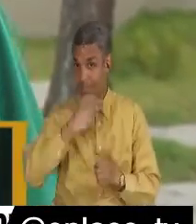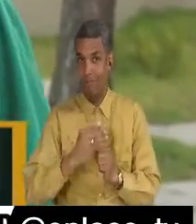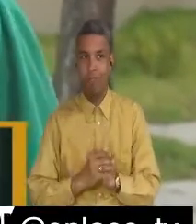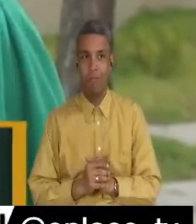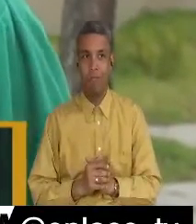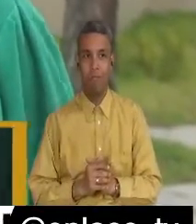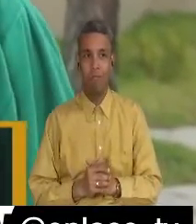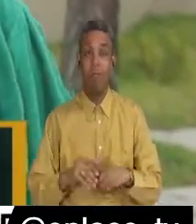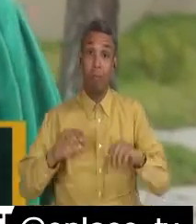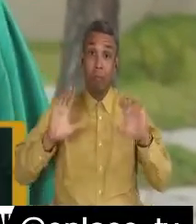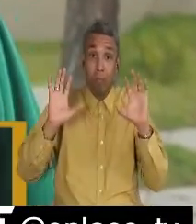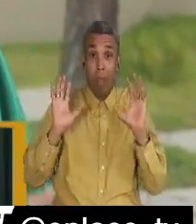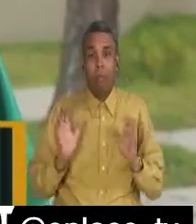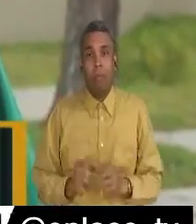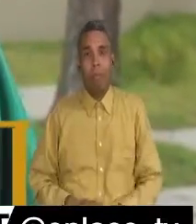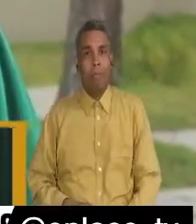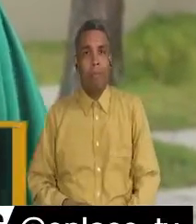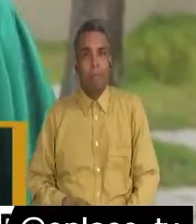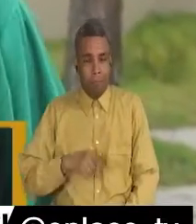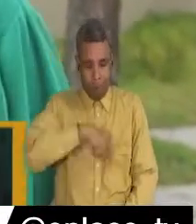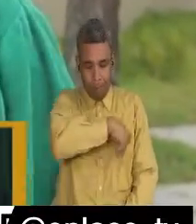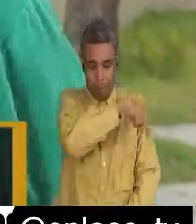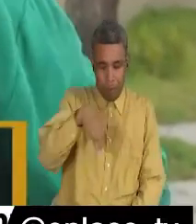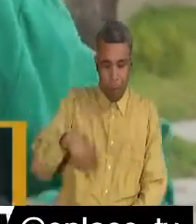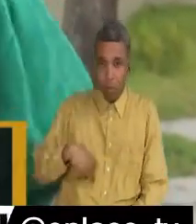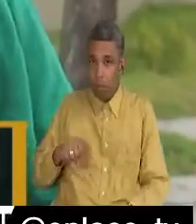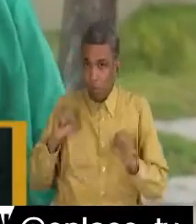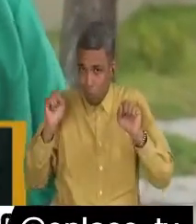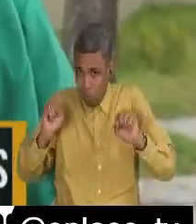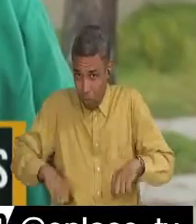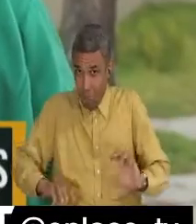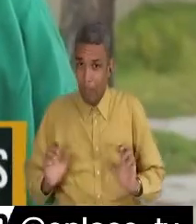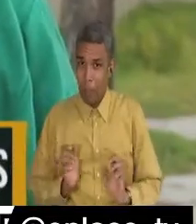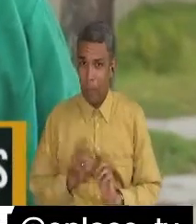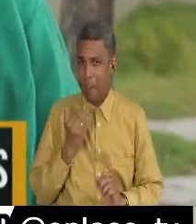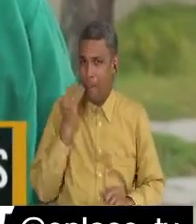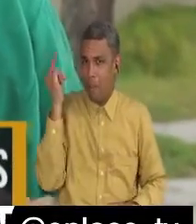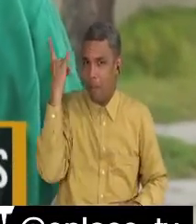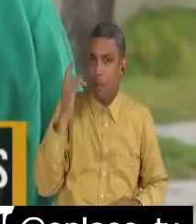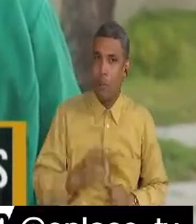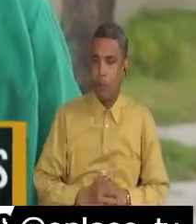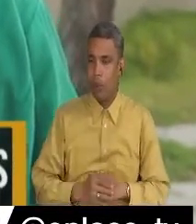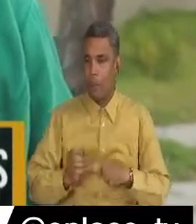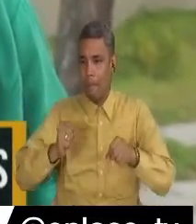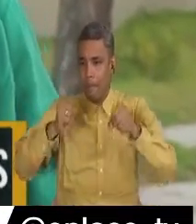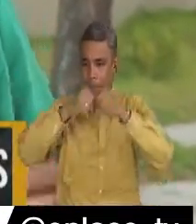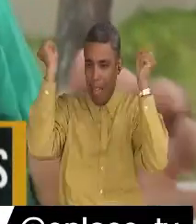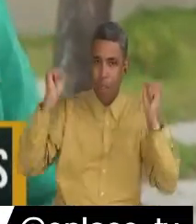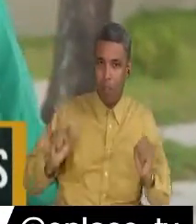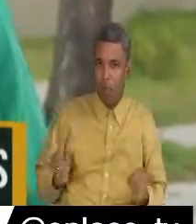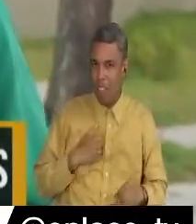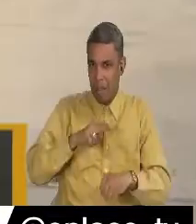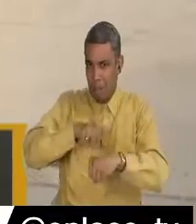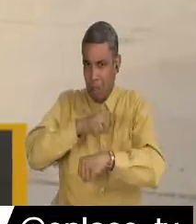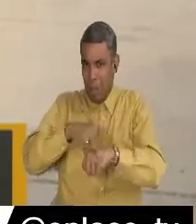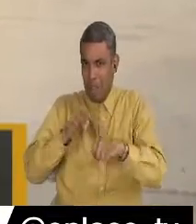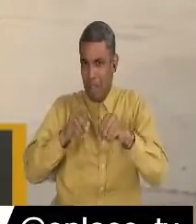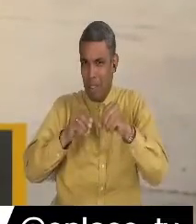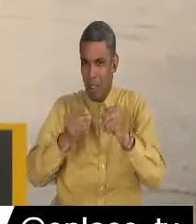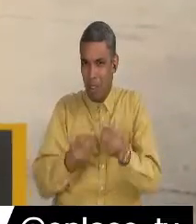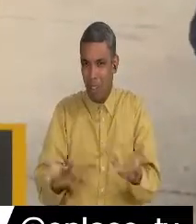como depredador del medio ambiente, pues tengo una tarea también de igual restituir el daño que hago de una cierta pequeña manera a la naturaleza.